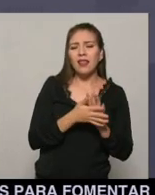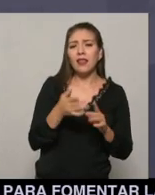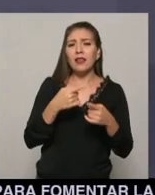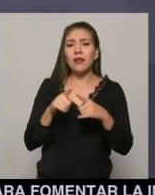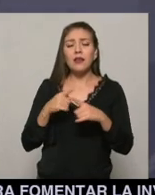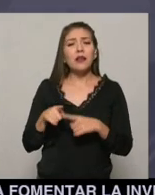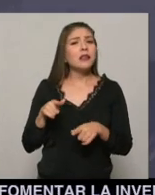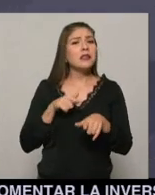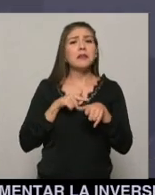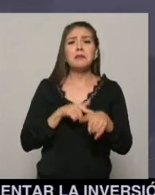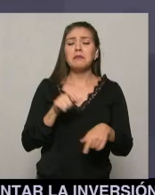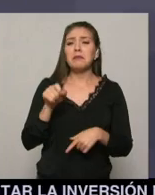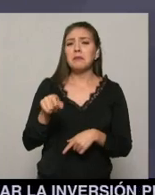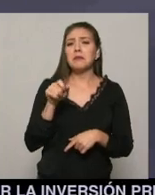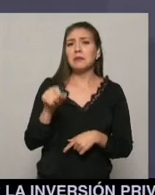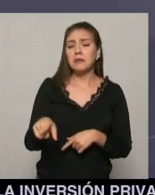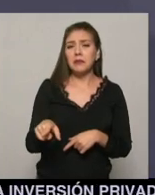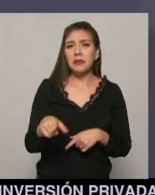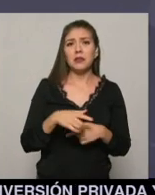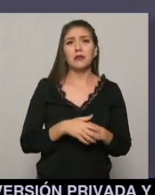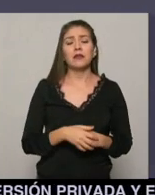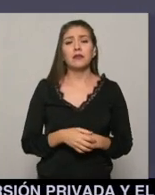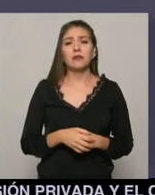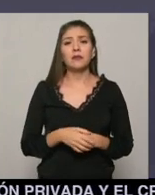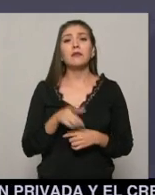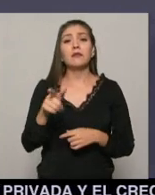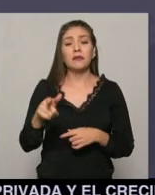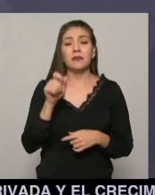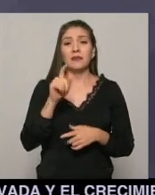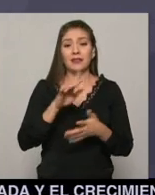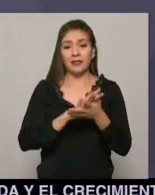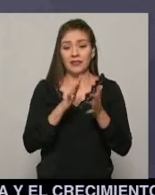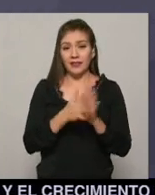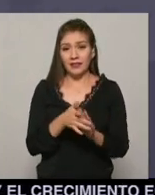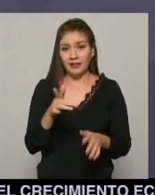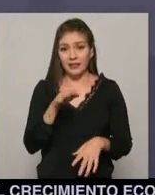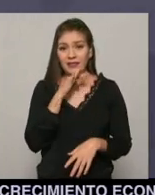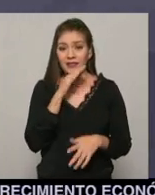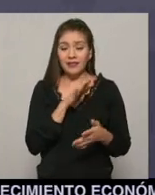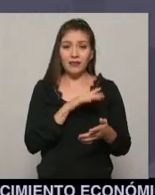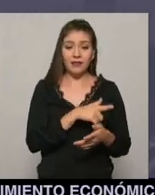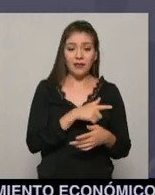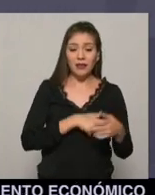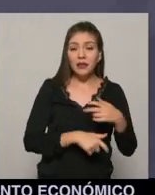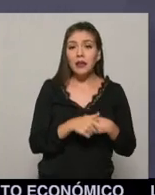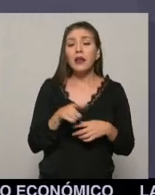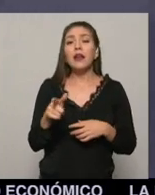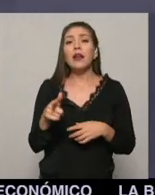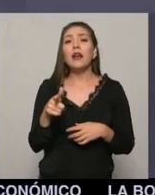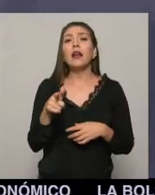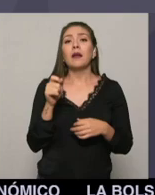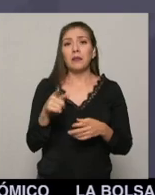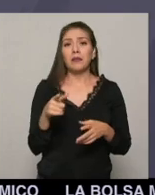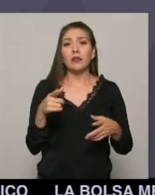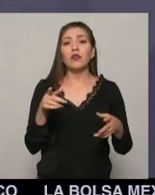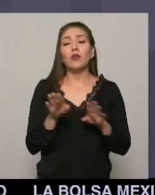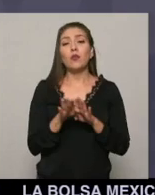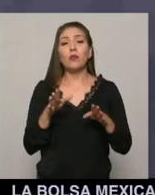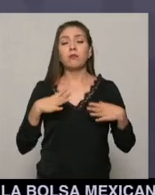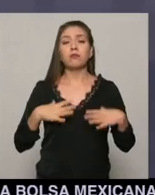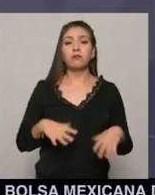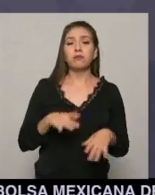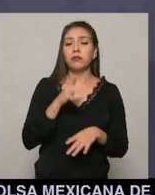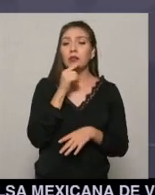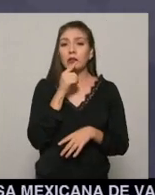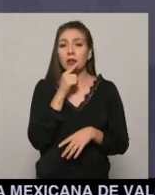los objetivos de esta delincuencia organizada uniformada es precisamente los jóvenes, las